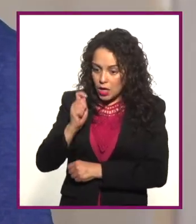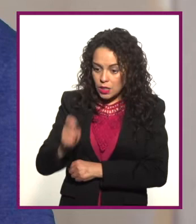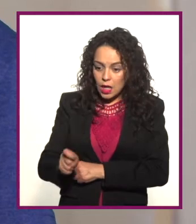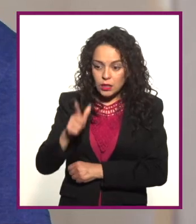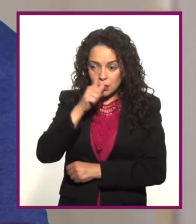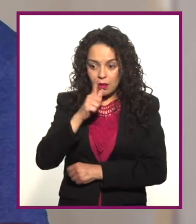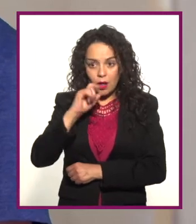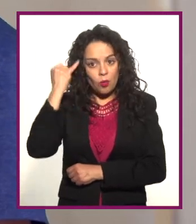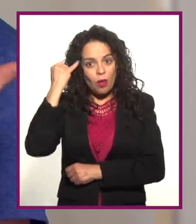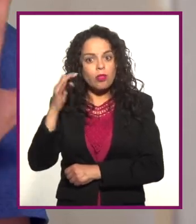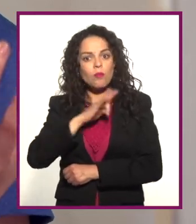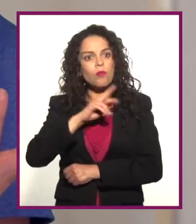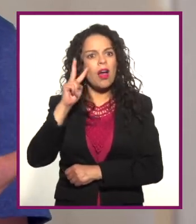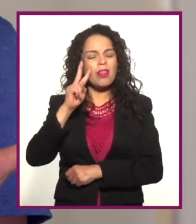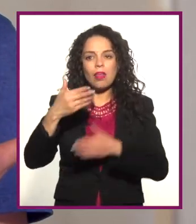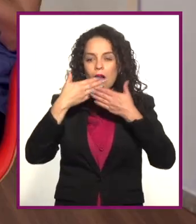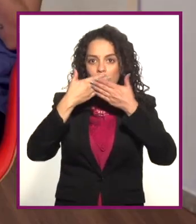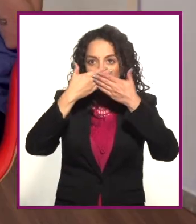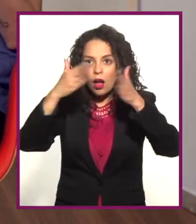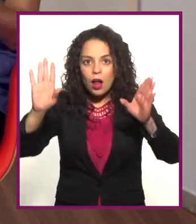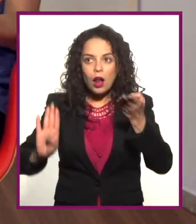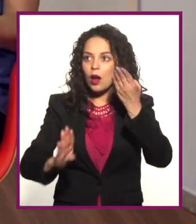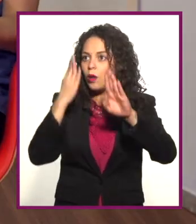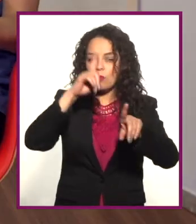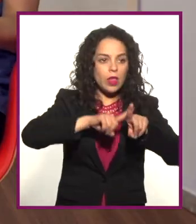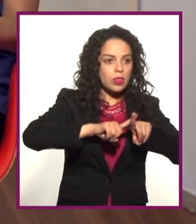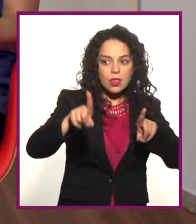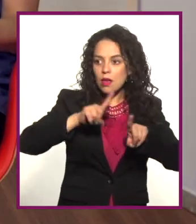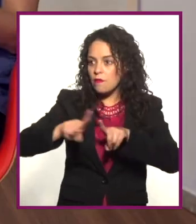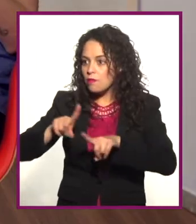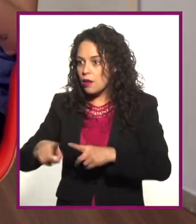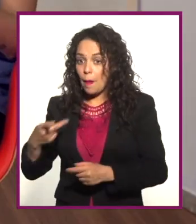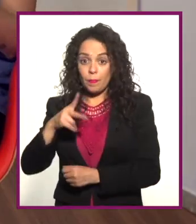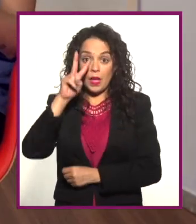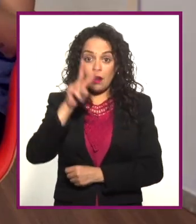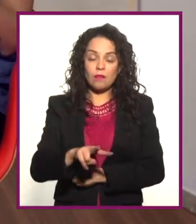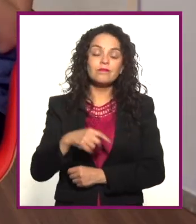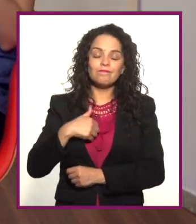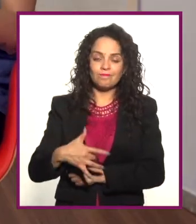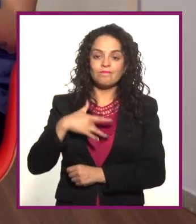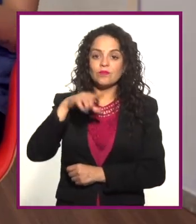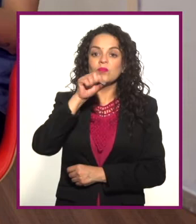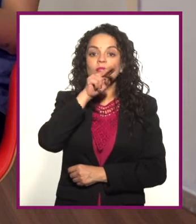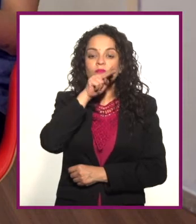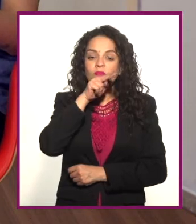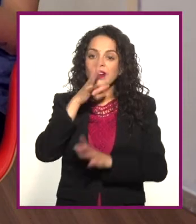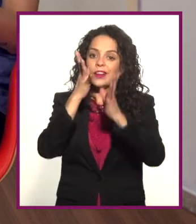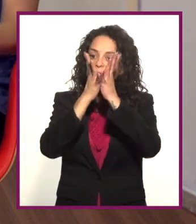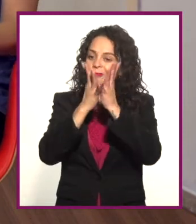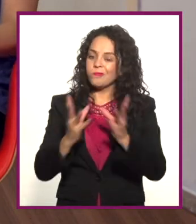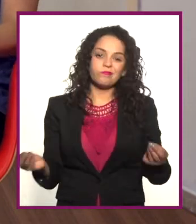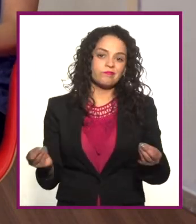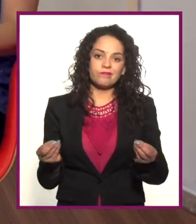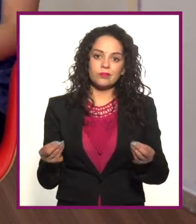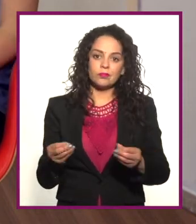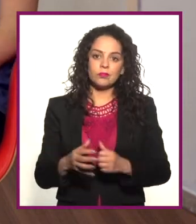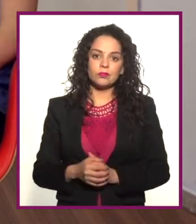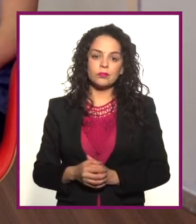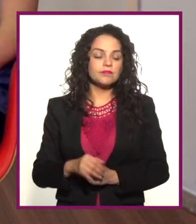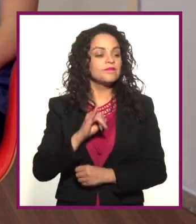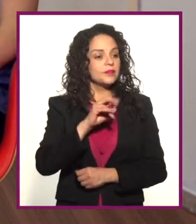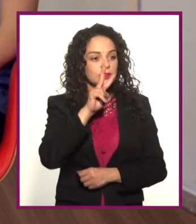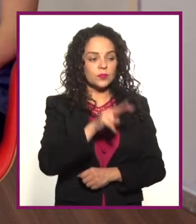lengua indígena te ayuda a ver el mundo desde otra perspectiva, pero también se me hace súper preocupante que puedan